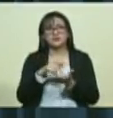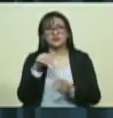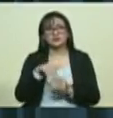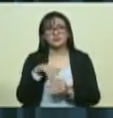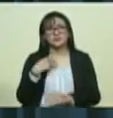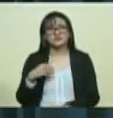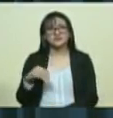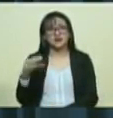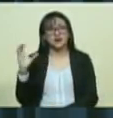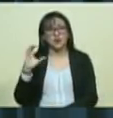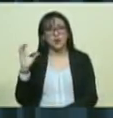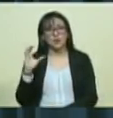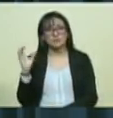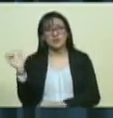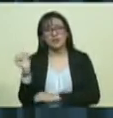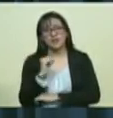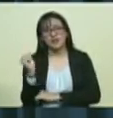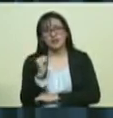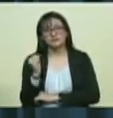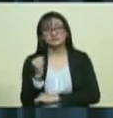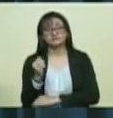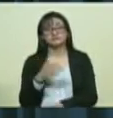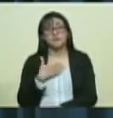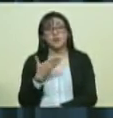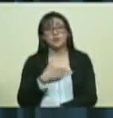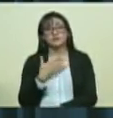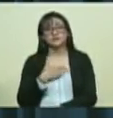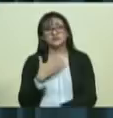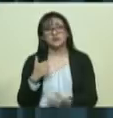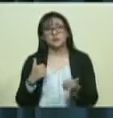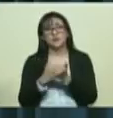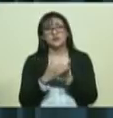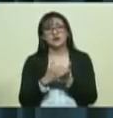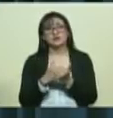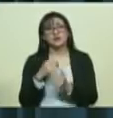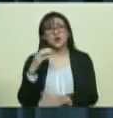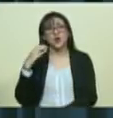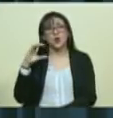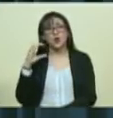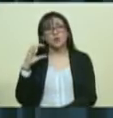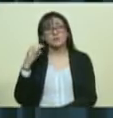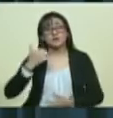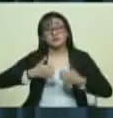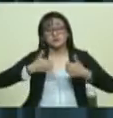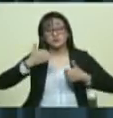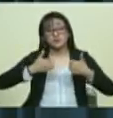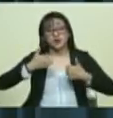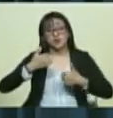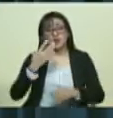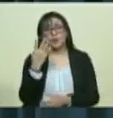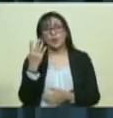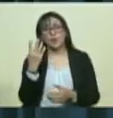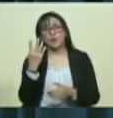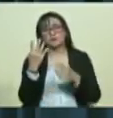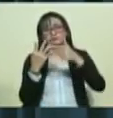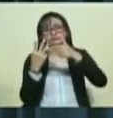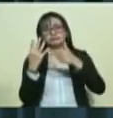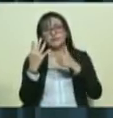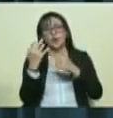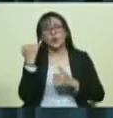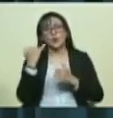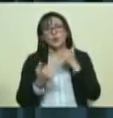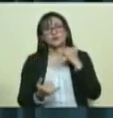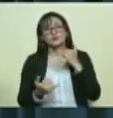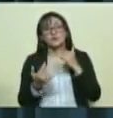presidencial en colombia pobrecito el candidato que está apoyando santos que va de cuarto en los sondeos que yo veo en las encuestas que yo vea de cuarto y subiera en